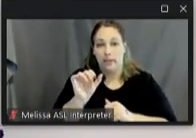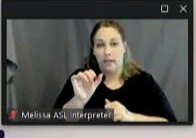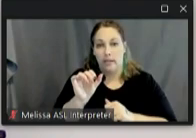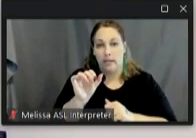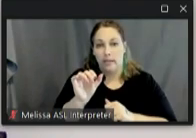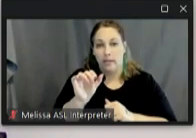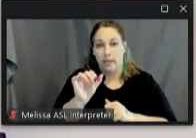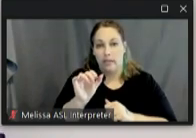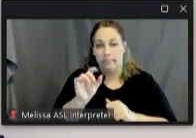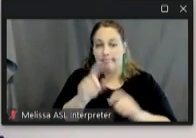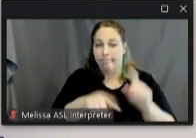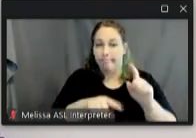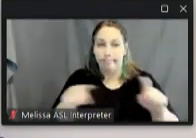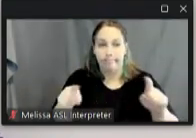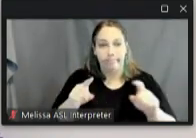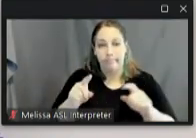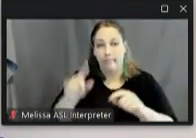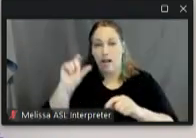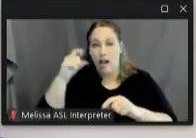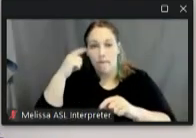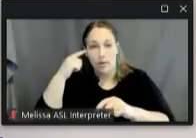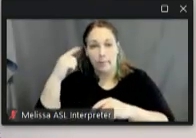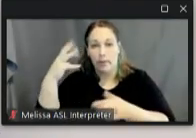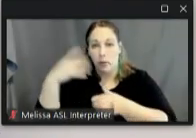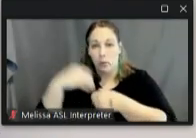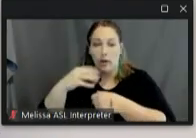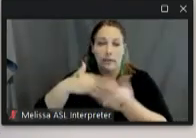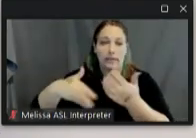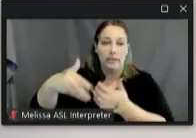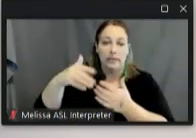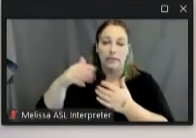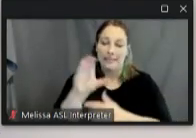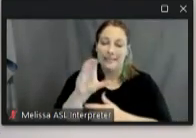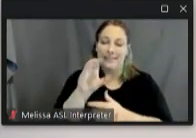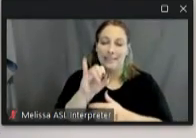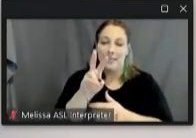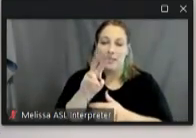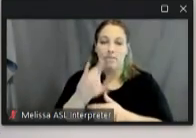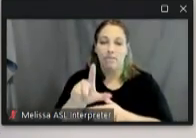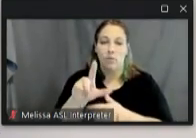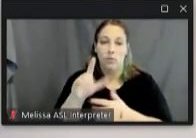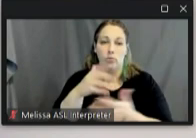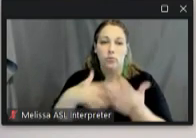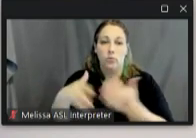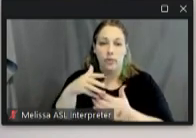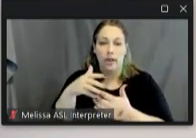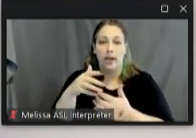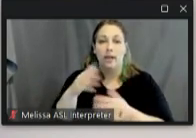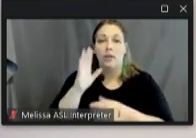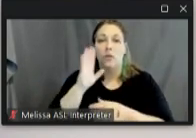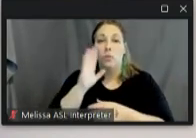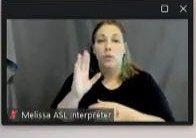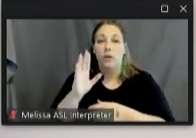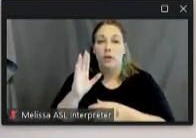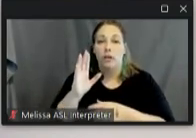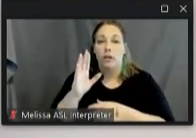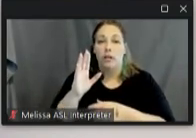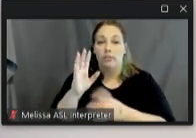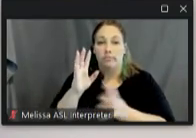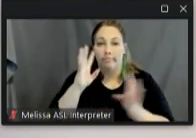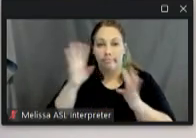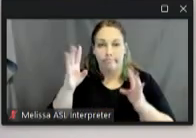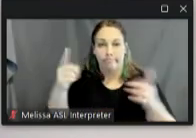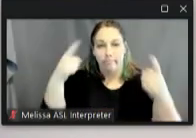nuevo borrador de ley que protegerá los derechos de las personas con discapacidad. Es importante recalcar que en este nuevo borrador de ley se